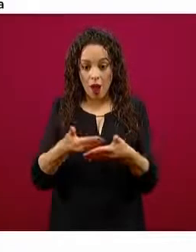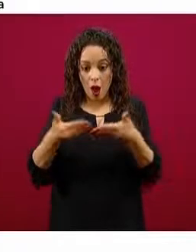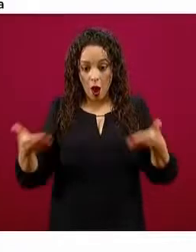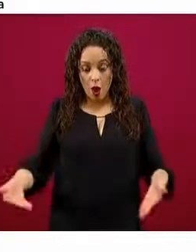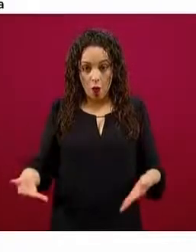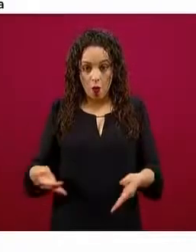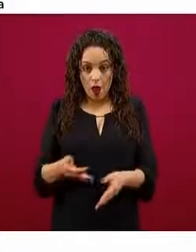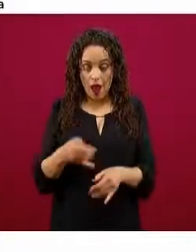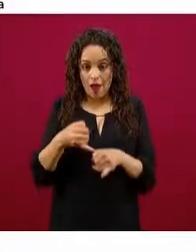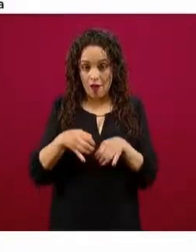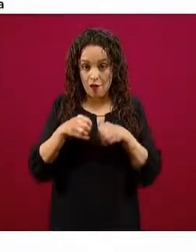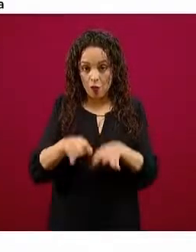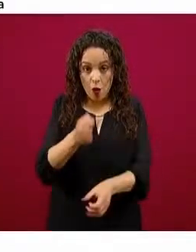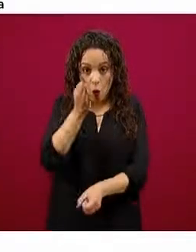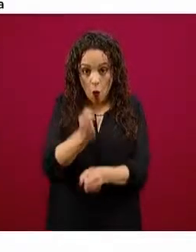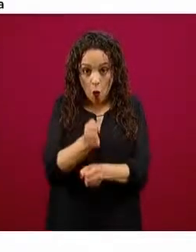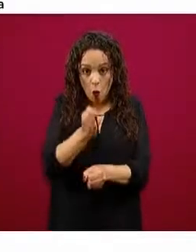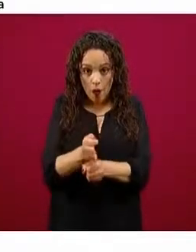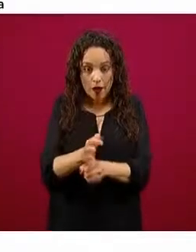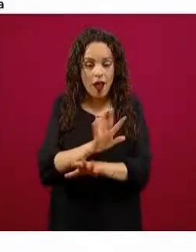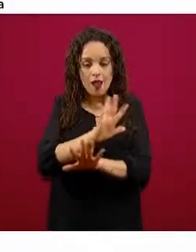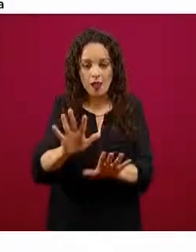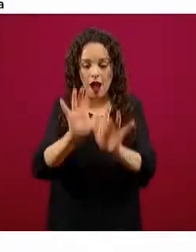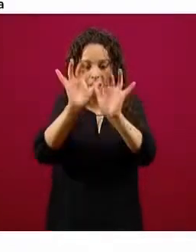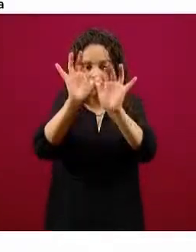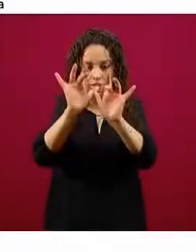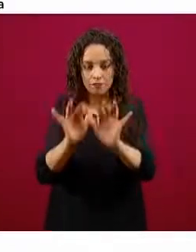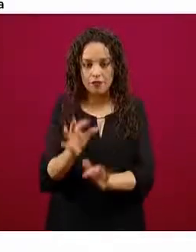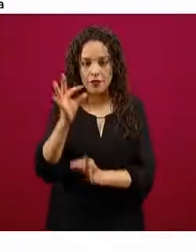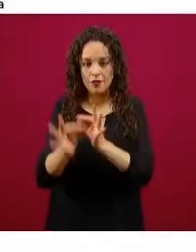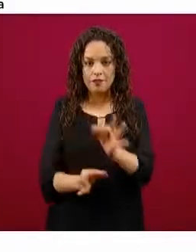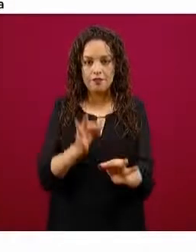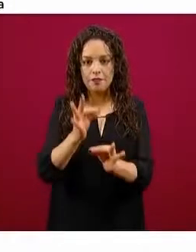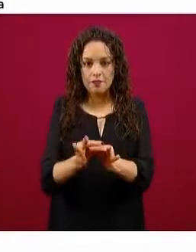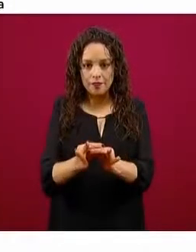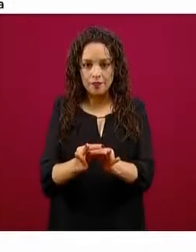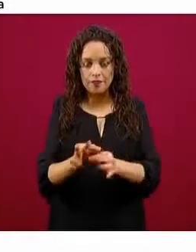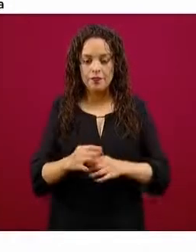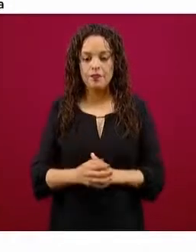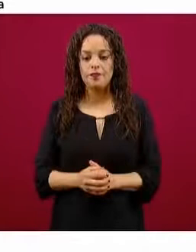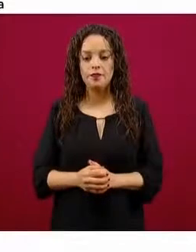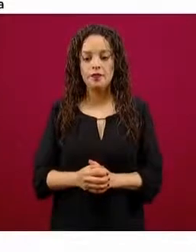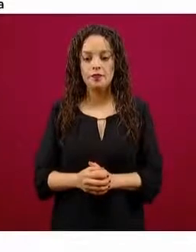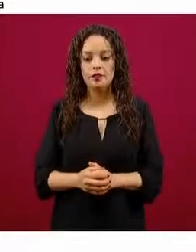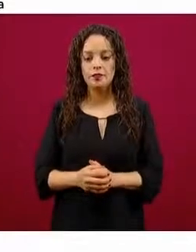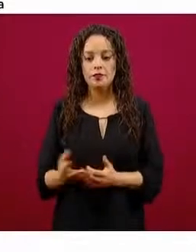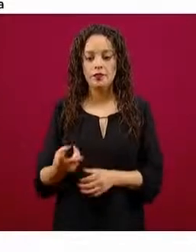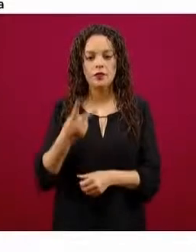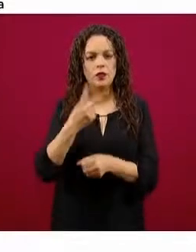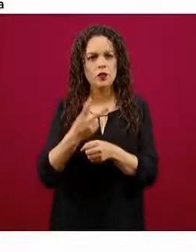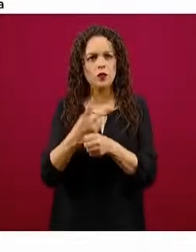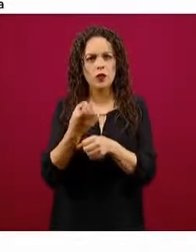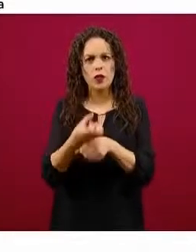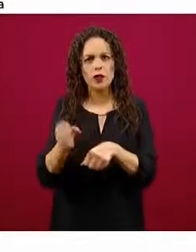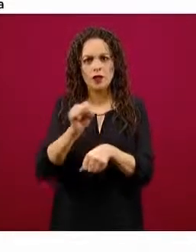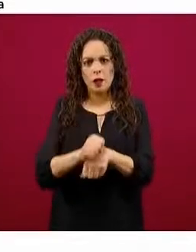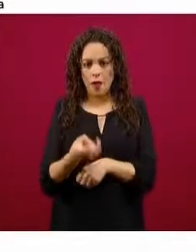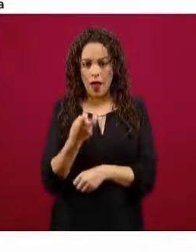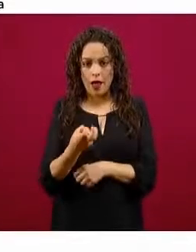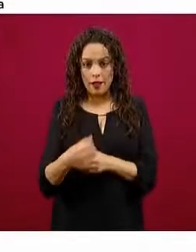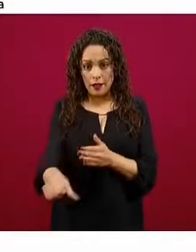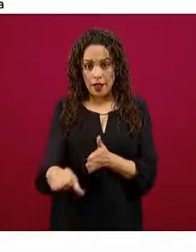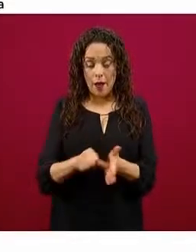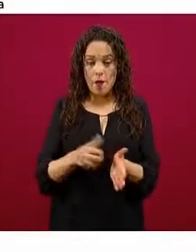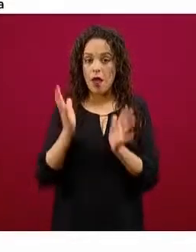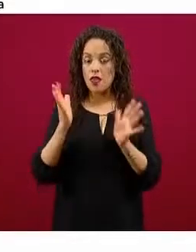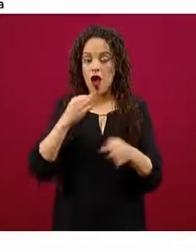día de ahorita, ya está toda arriba, como a mitad de la tercera, tercera semana de este mes, ya